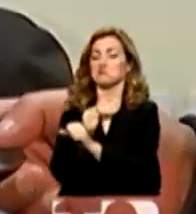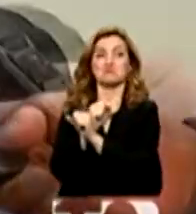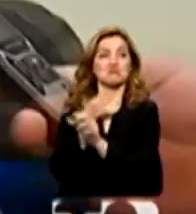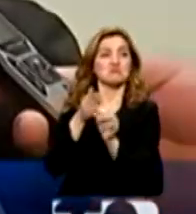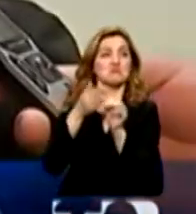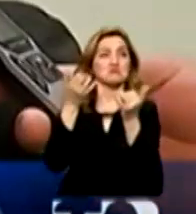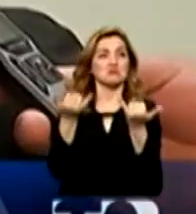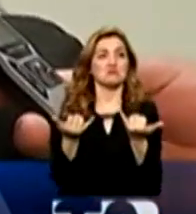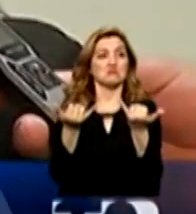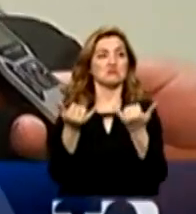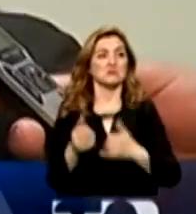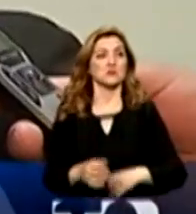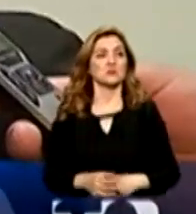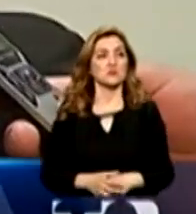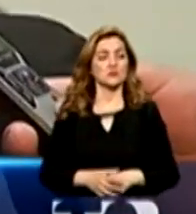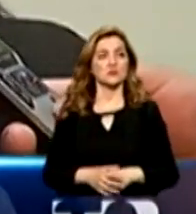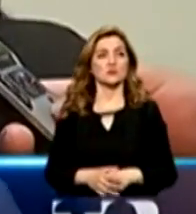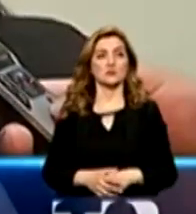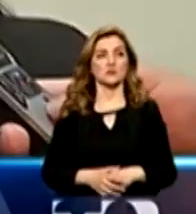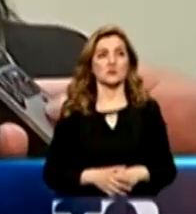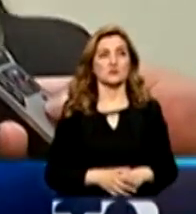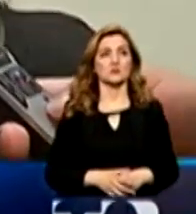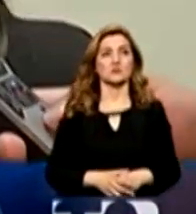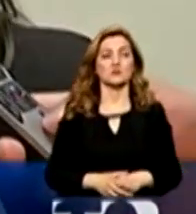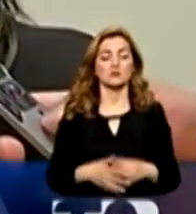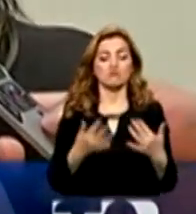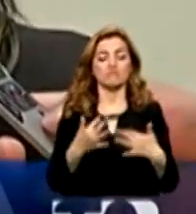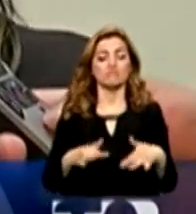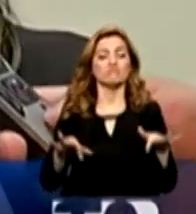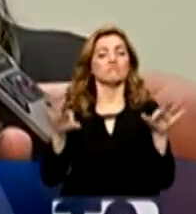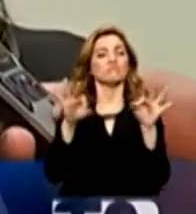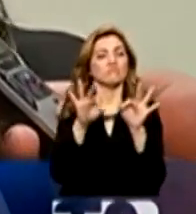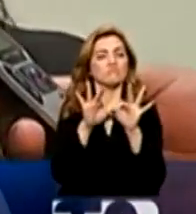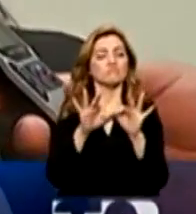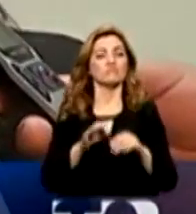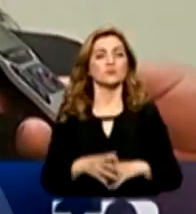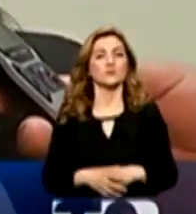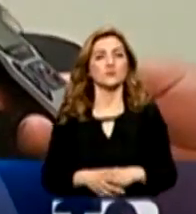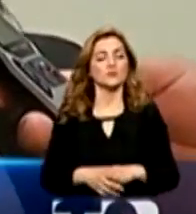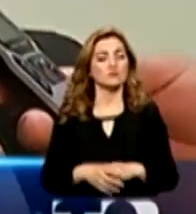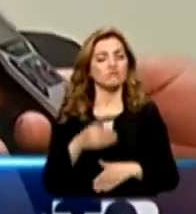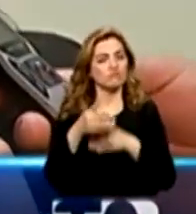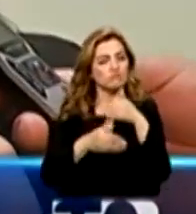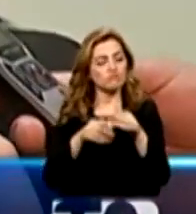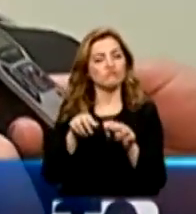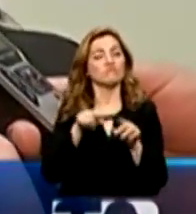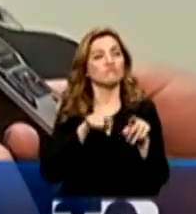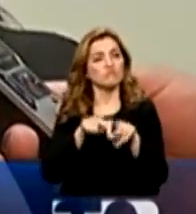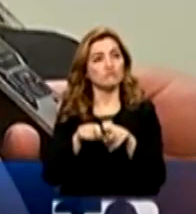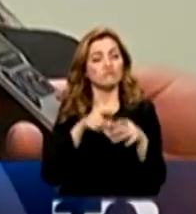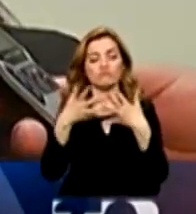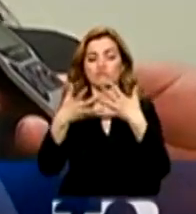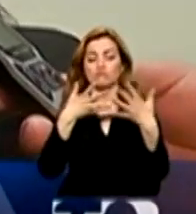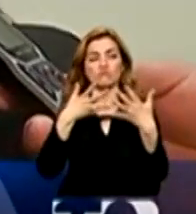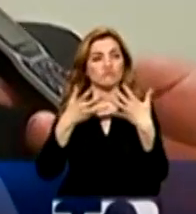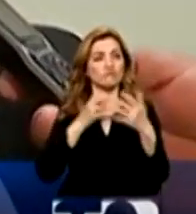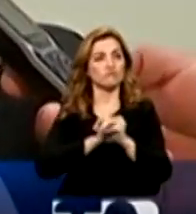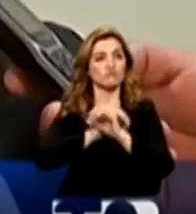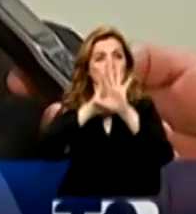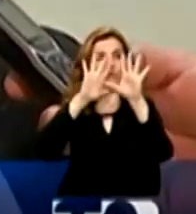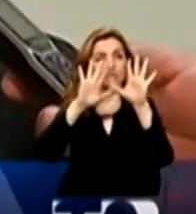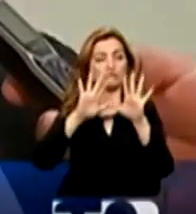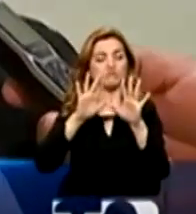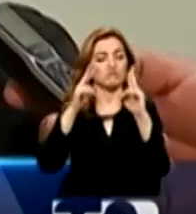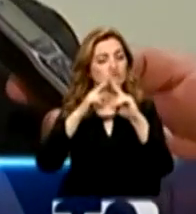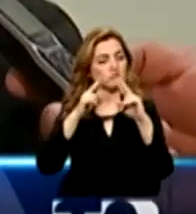este momento, pero en tal caso lo importante es que el proceso se legitime con la transparencia y